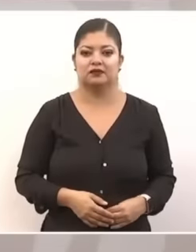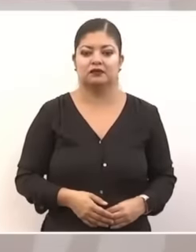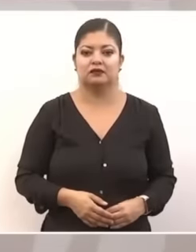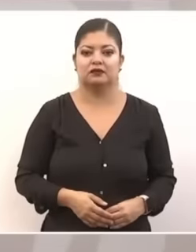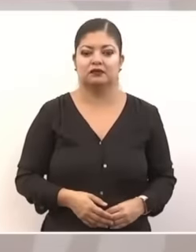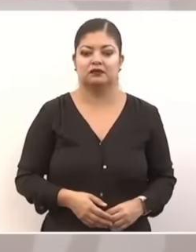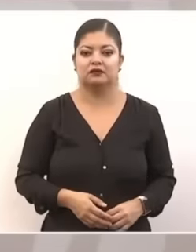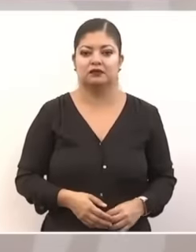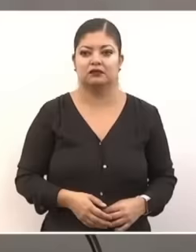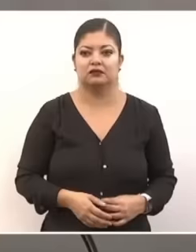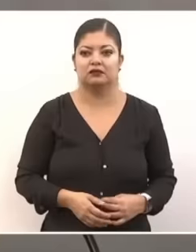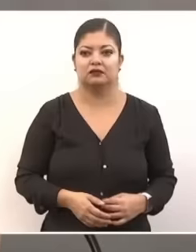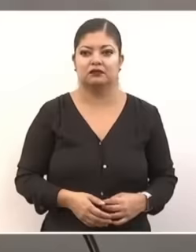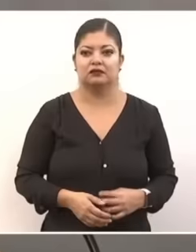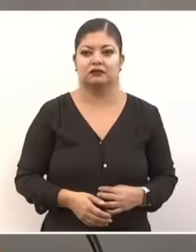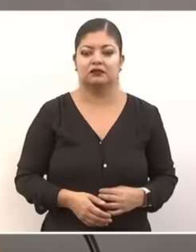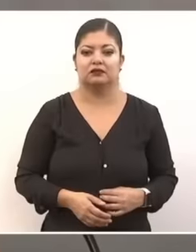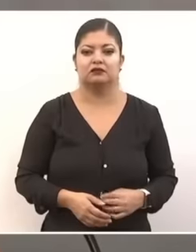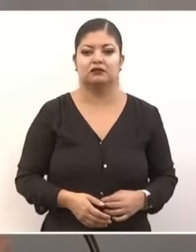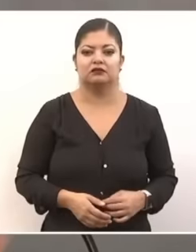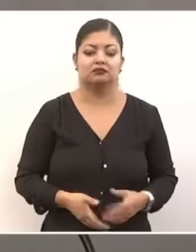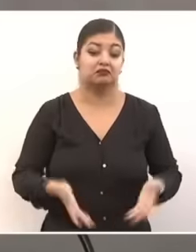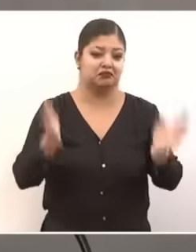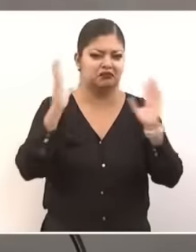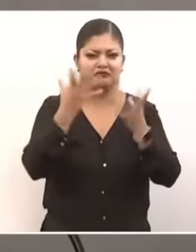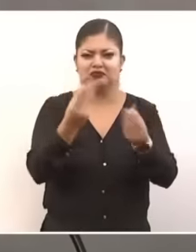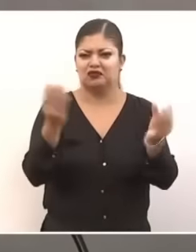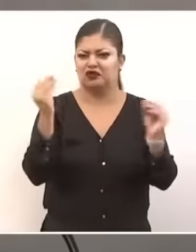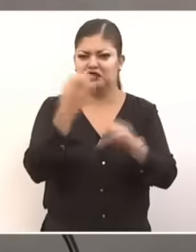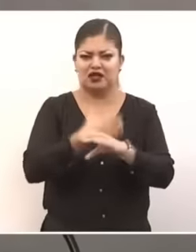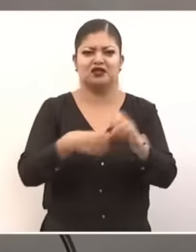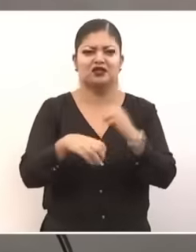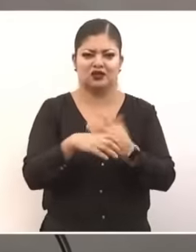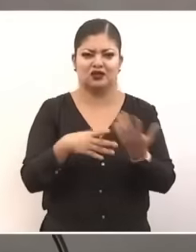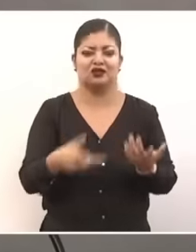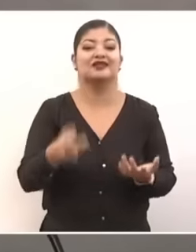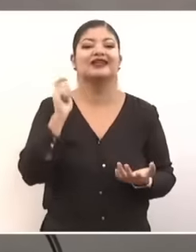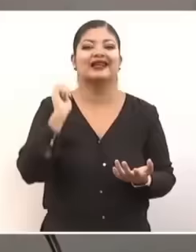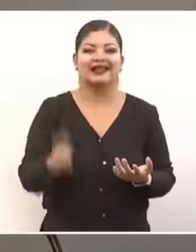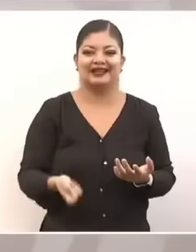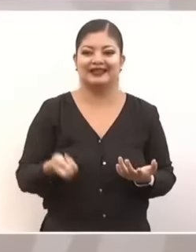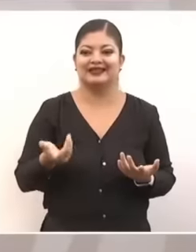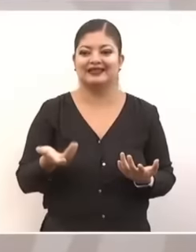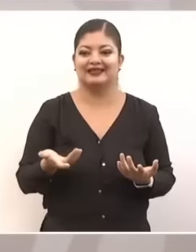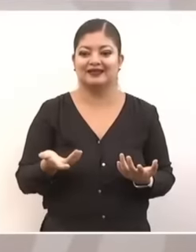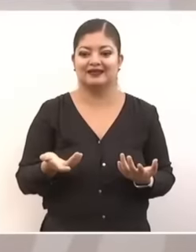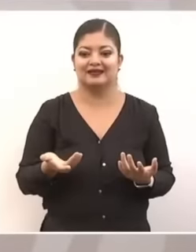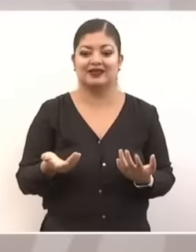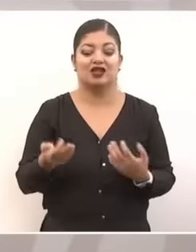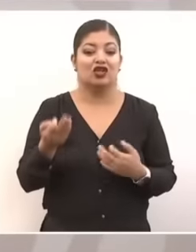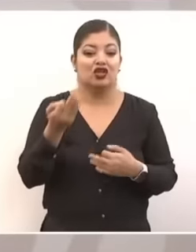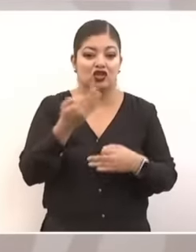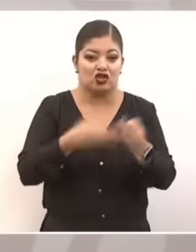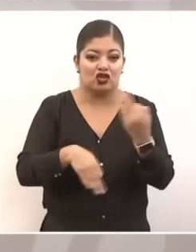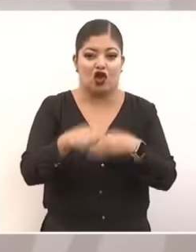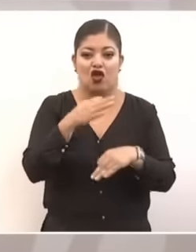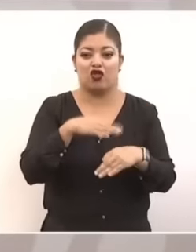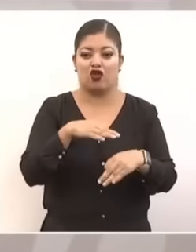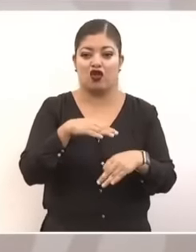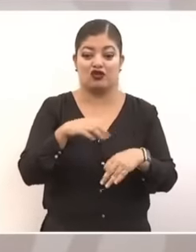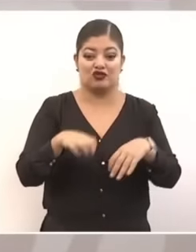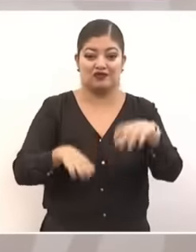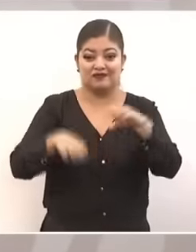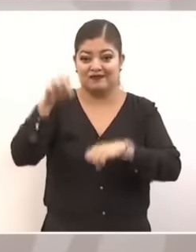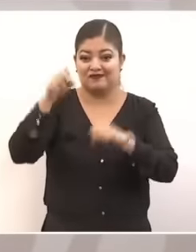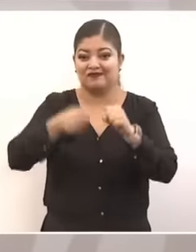Y muchas otras cosas. Imagínense lo que es que todos los adultos